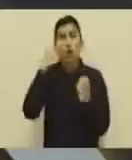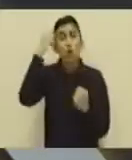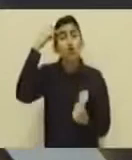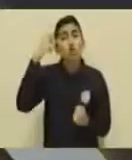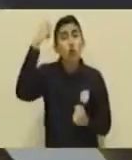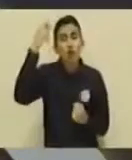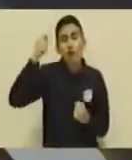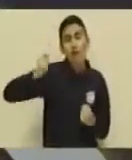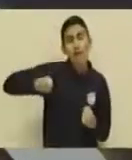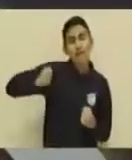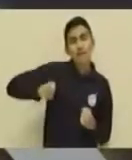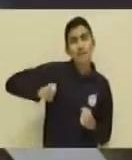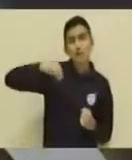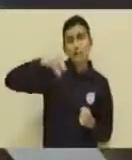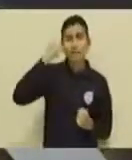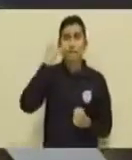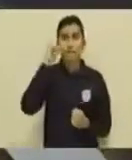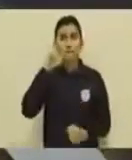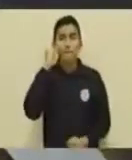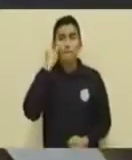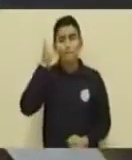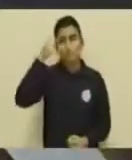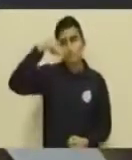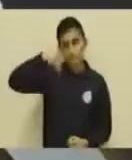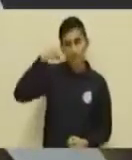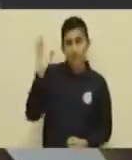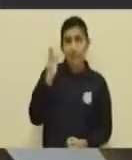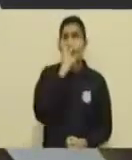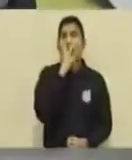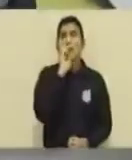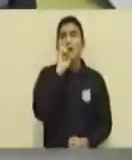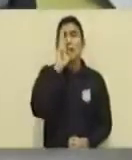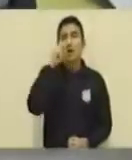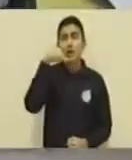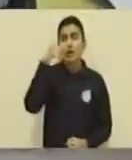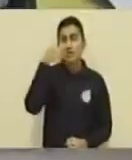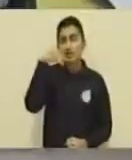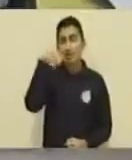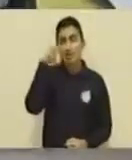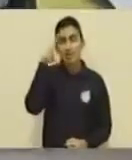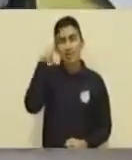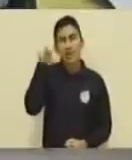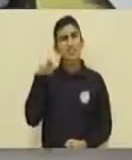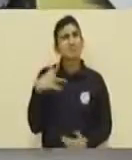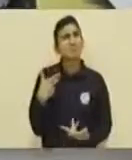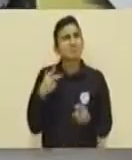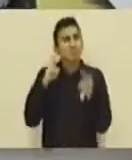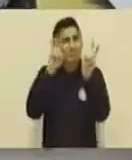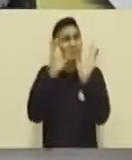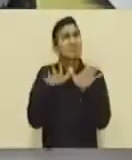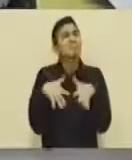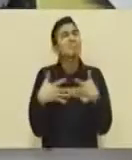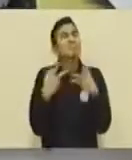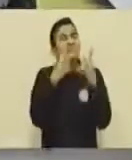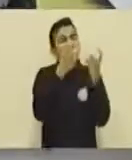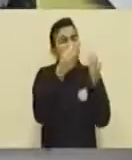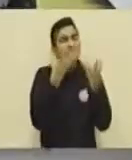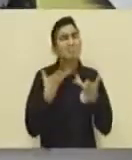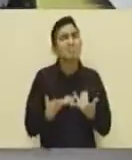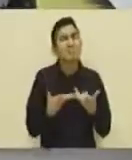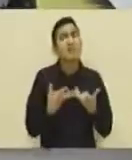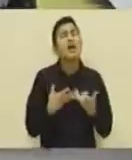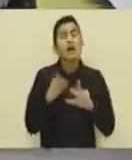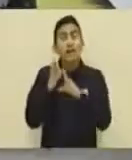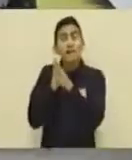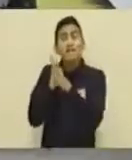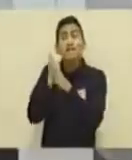Hoy nos acompaña la licenciada Miriam Hernández. Licenciada, un placer tenerla por acá. ¿Sobre qué vamos a platicar hoy? Pues hoy vamos a hablar un poco